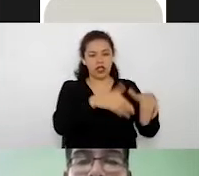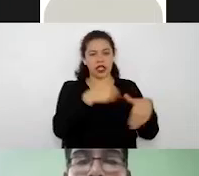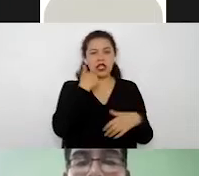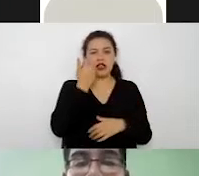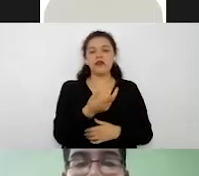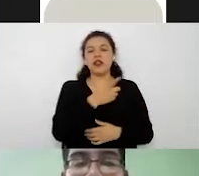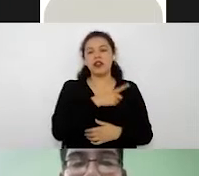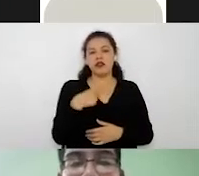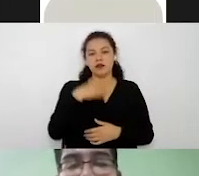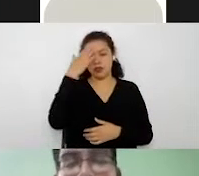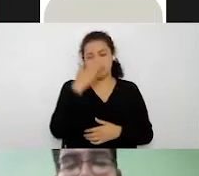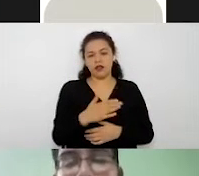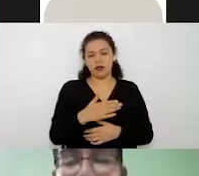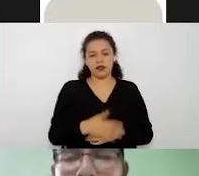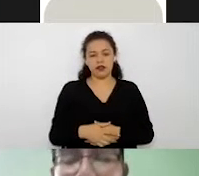saber